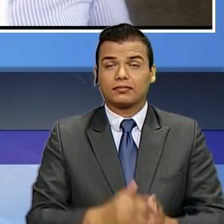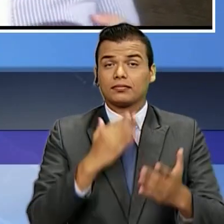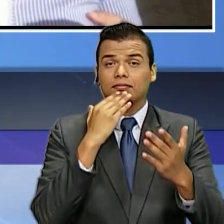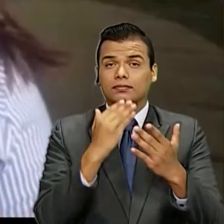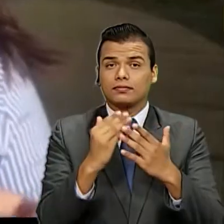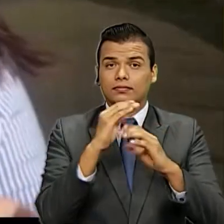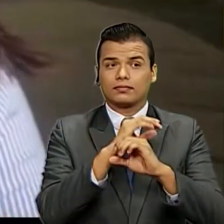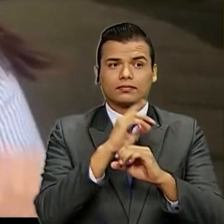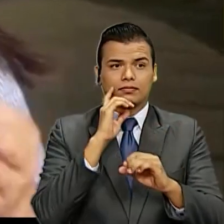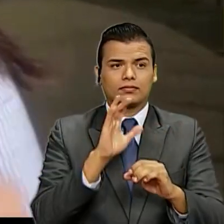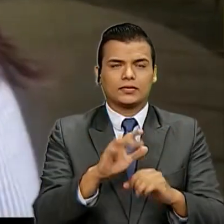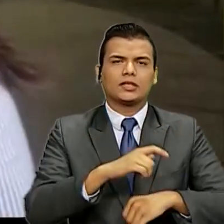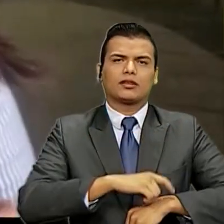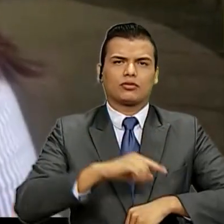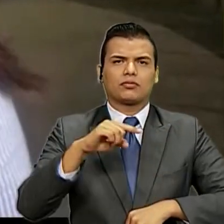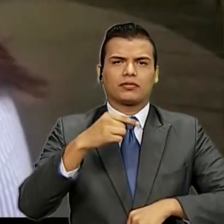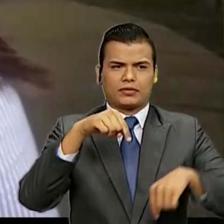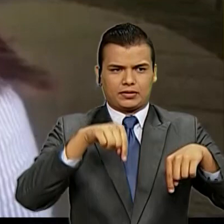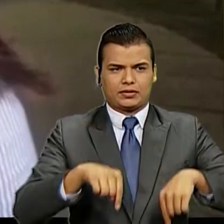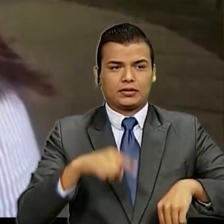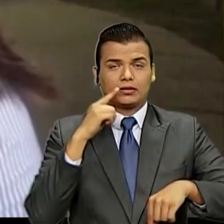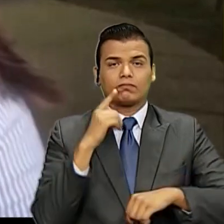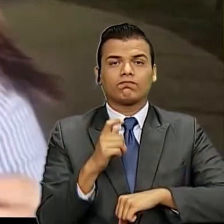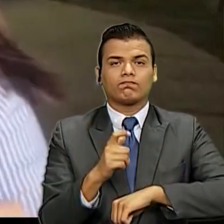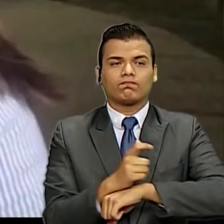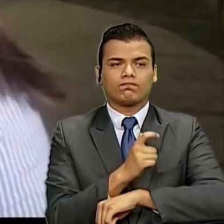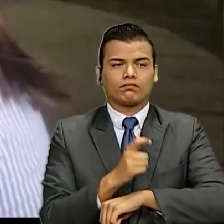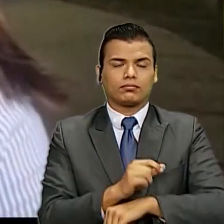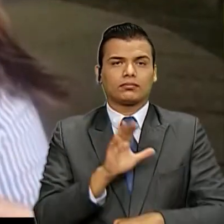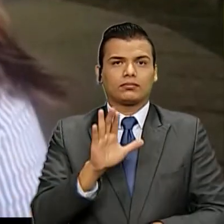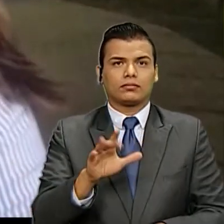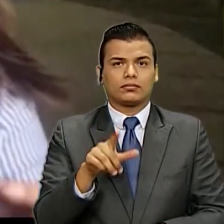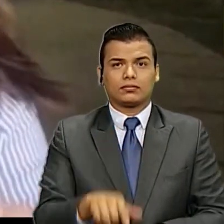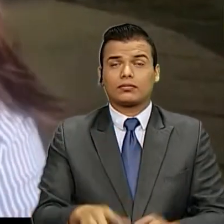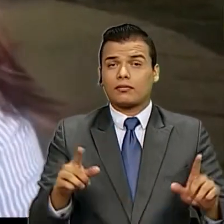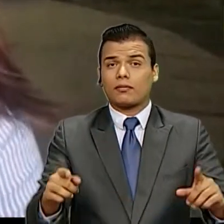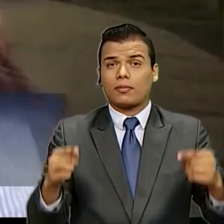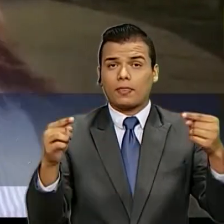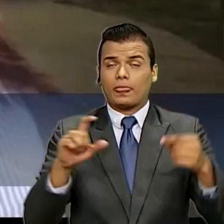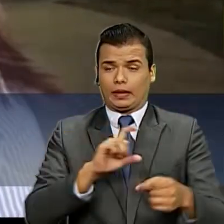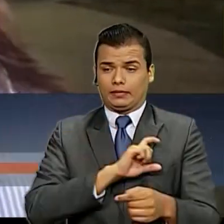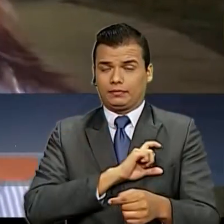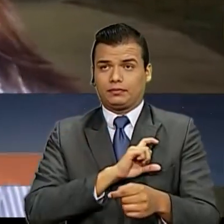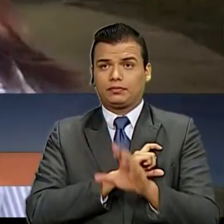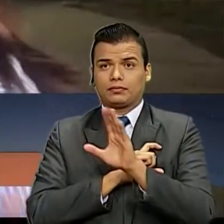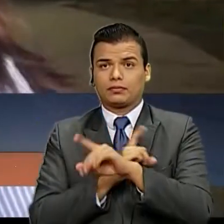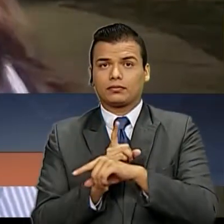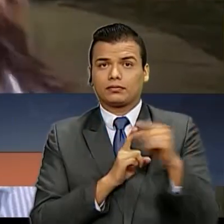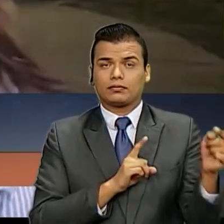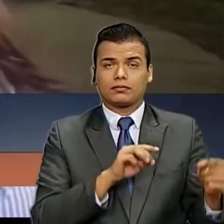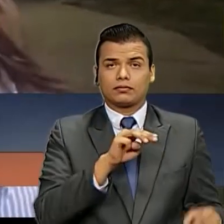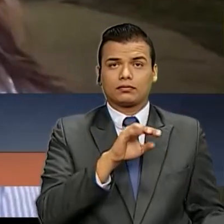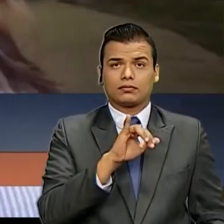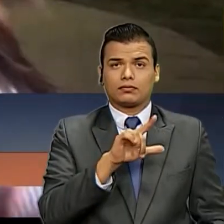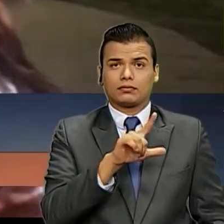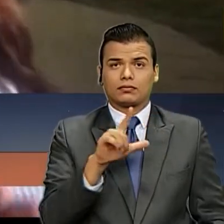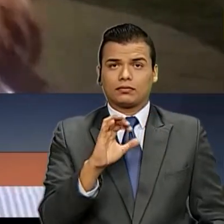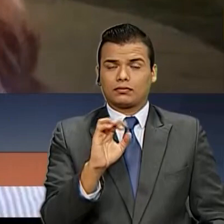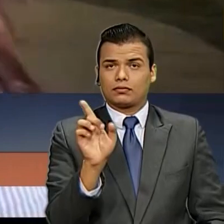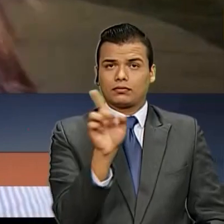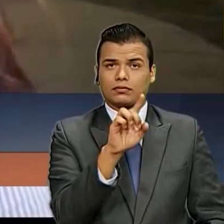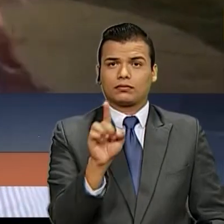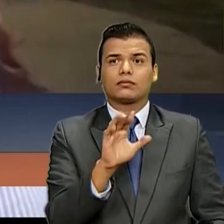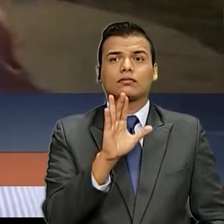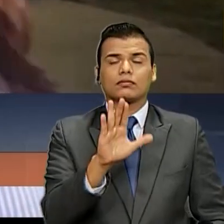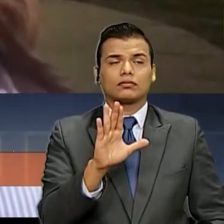Buenas noches. El primer tiempo aquí en el estadio de Palma Seca, en el juego entre Deportivo Cali y Millonarios, fue un juego de trámite.